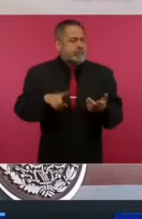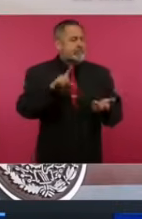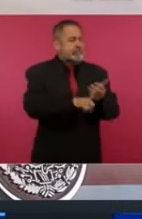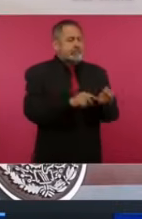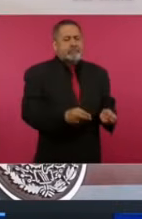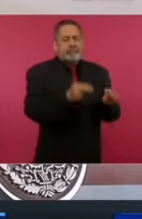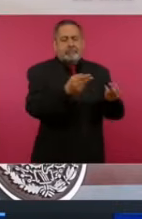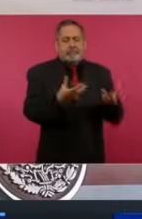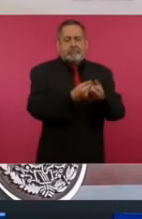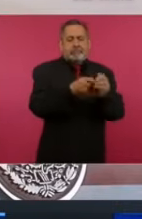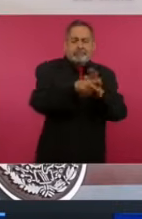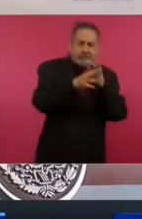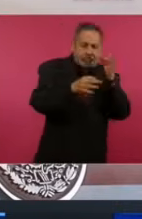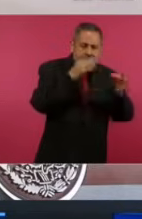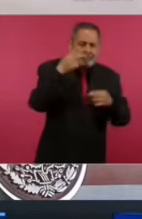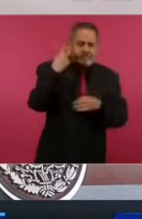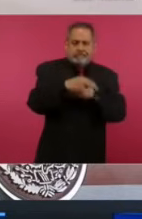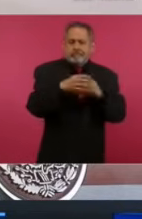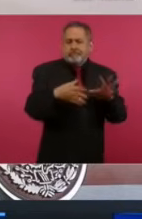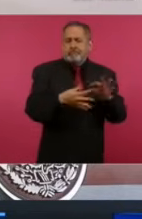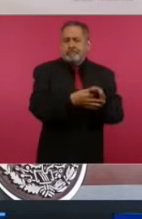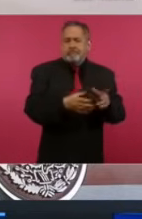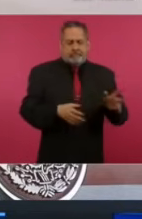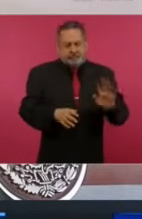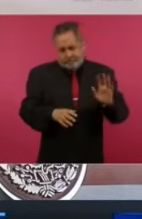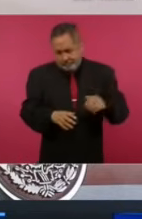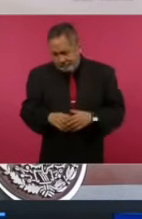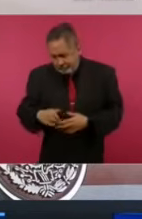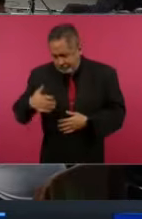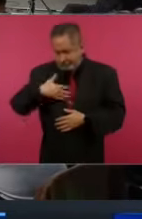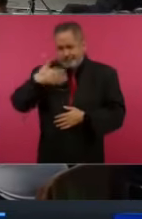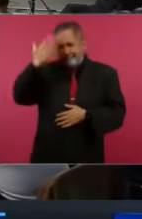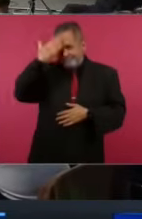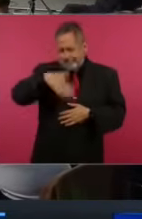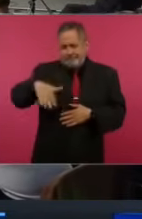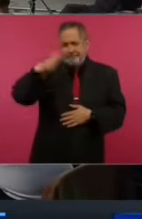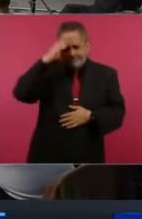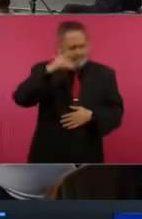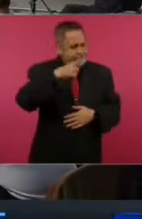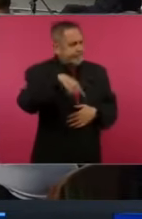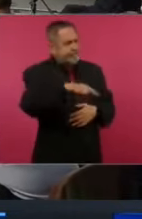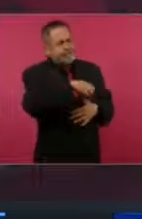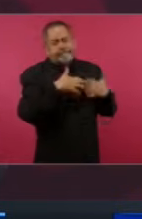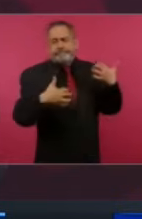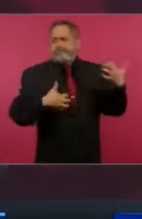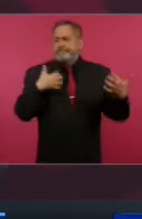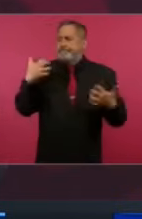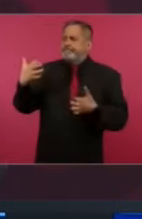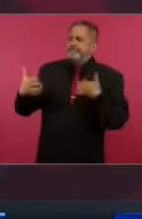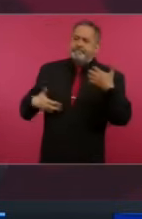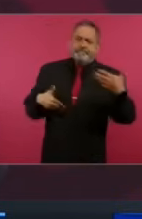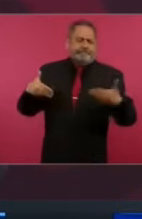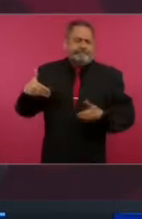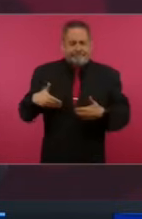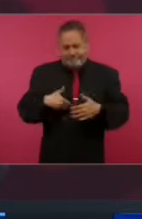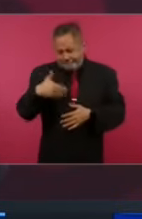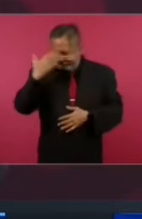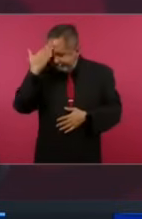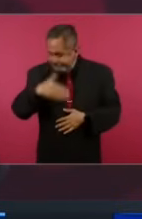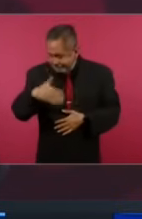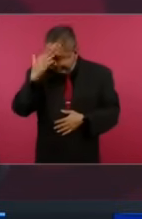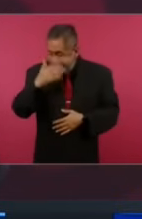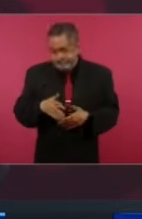militar, hemos aumentado el gasto, pero es el gasto social que el ejército, es como dicen, es que desapareció el Fonden y por